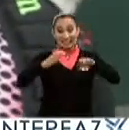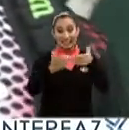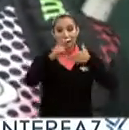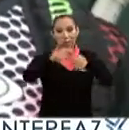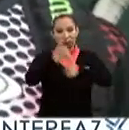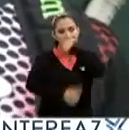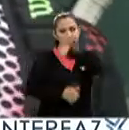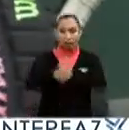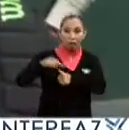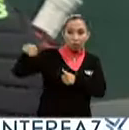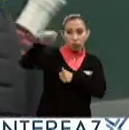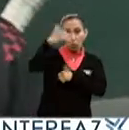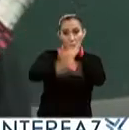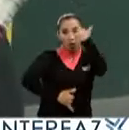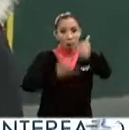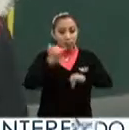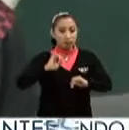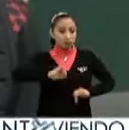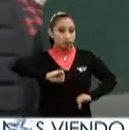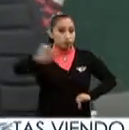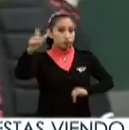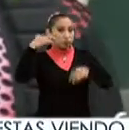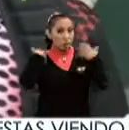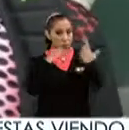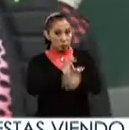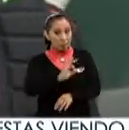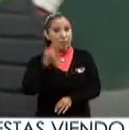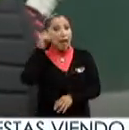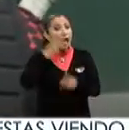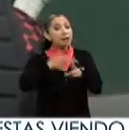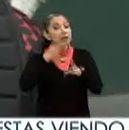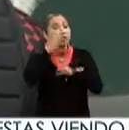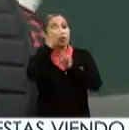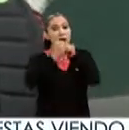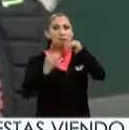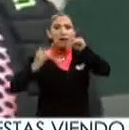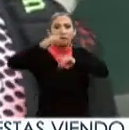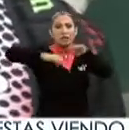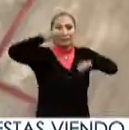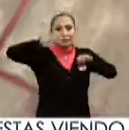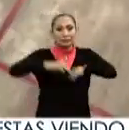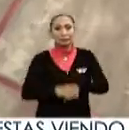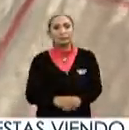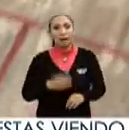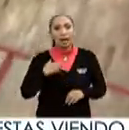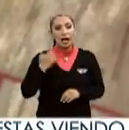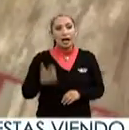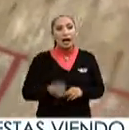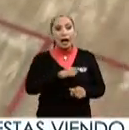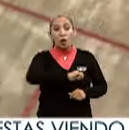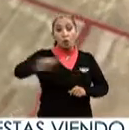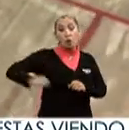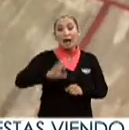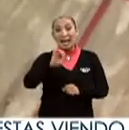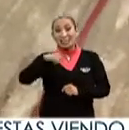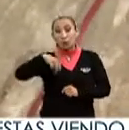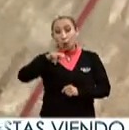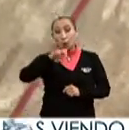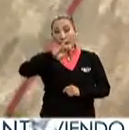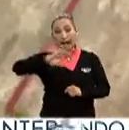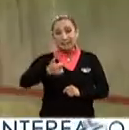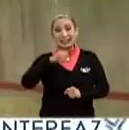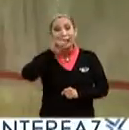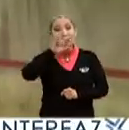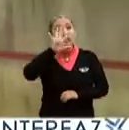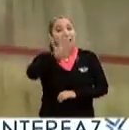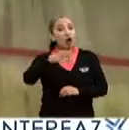donde compito contra jugadores que pueden llegar a ser hasta 2 años mayores que yo. El squash también fue deporte jalisciense, un